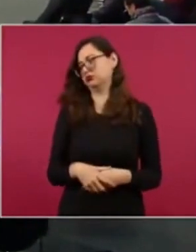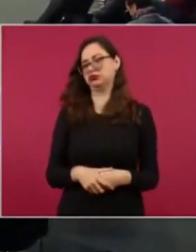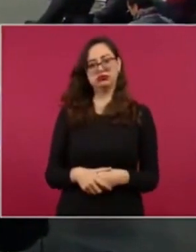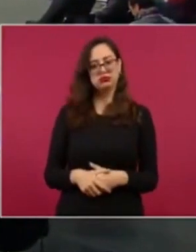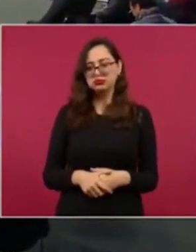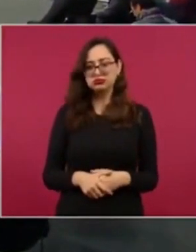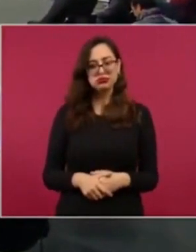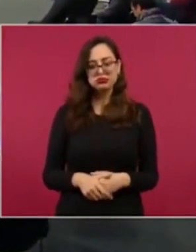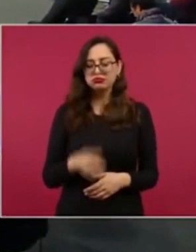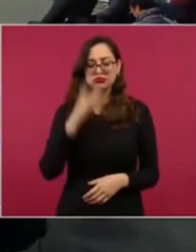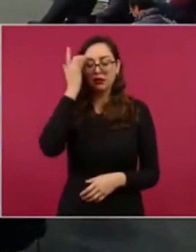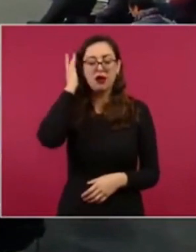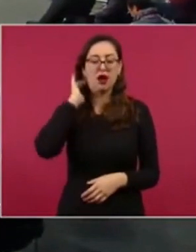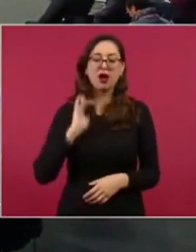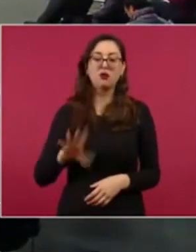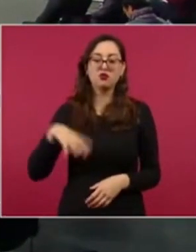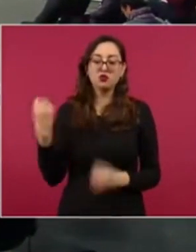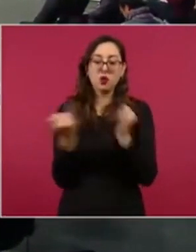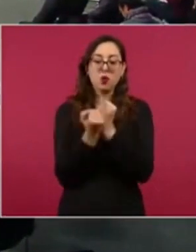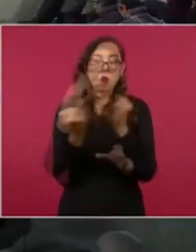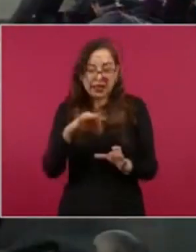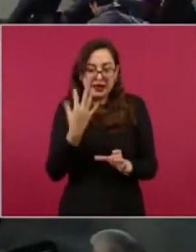Es como las papitas.